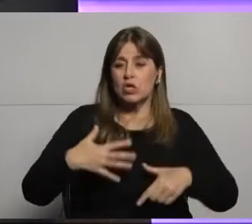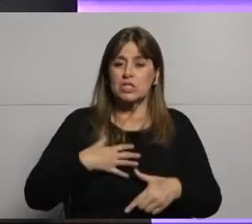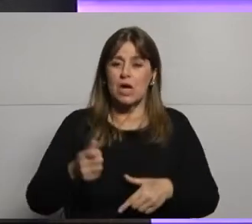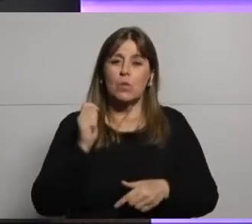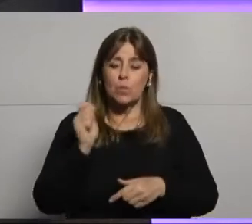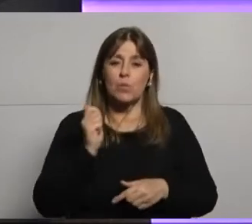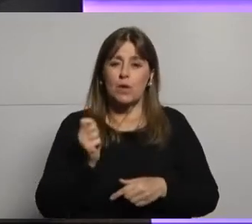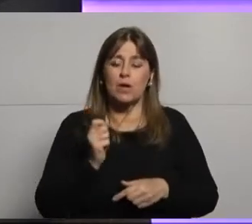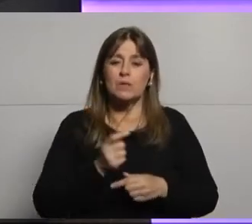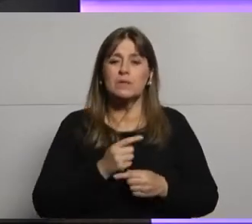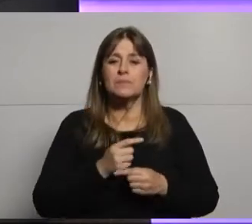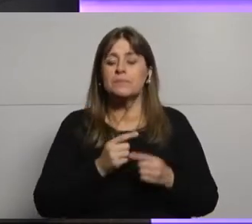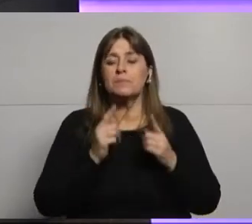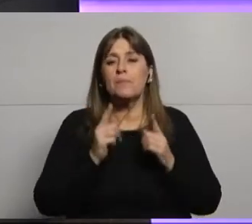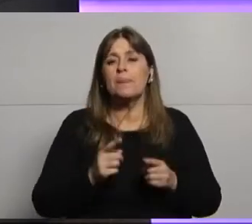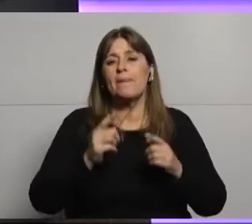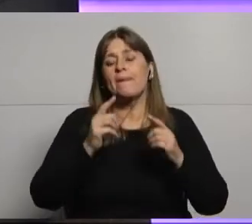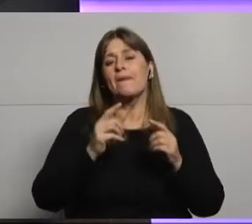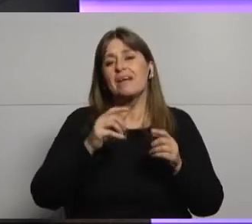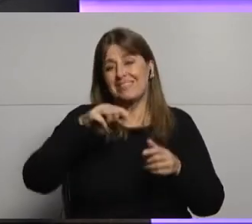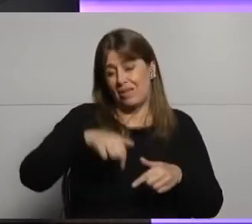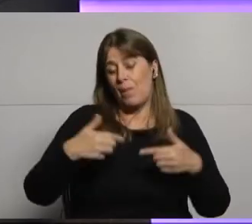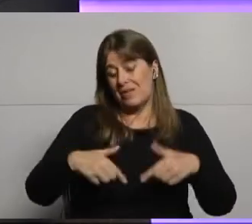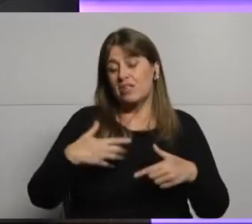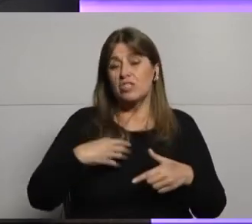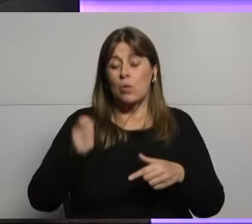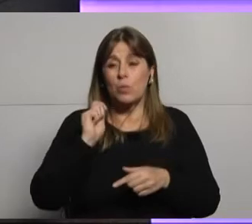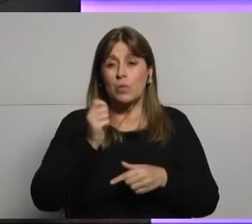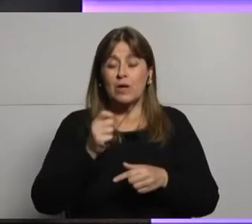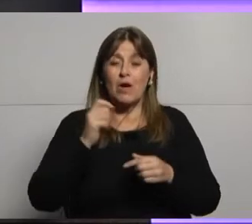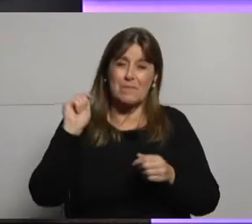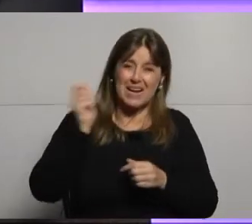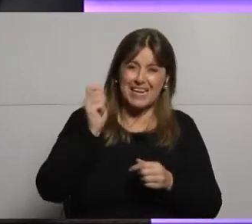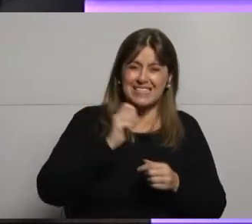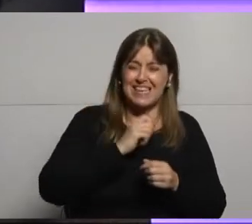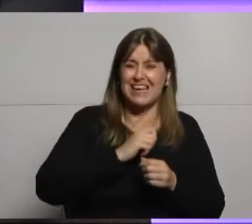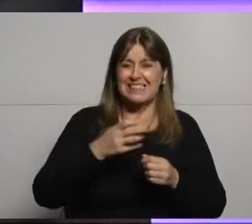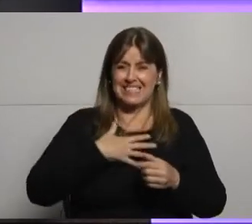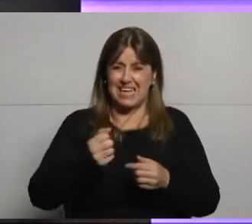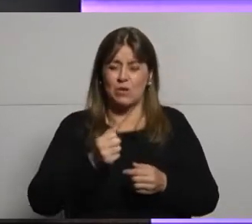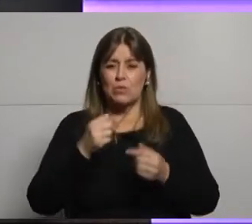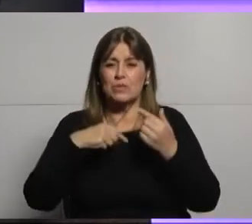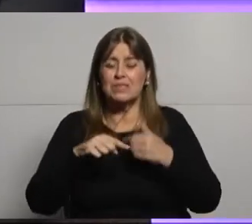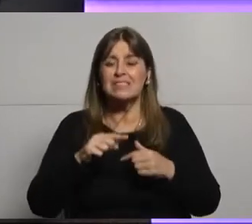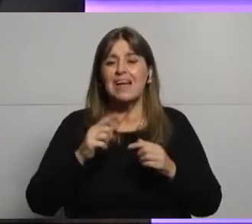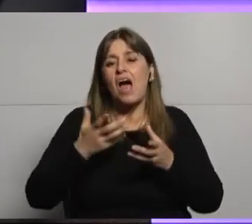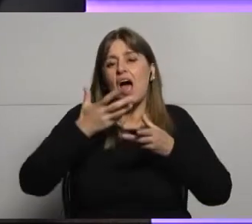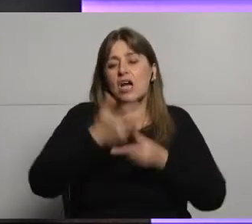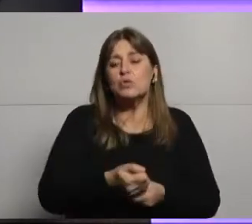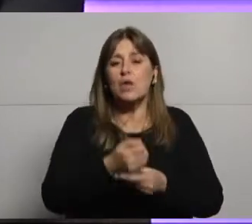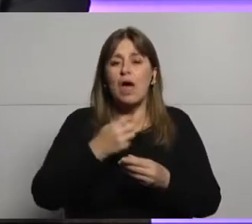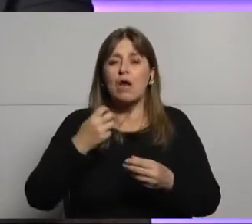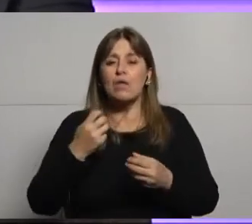organismo rector de la pandemia esta, de la emergencia sanitaria. Entonces, por ejemplo, los ayudamos a